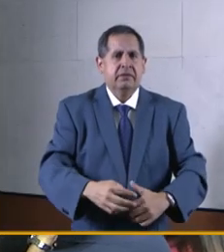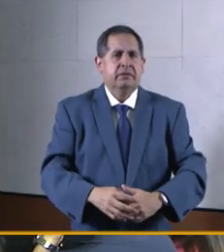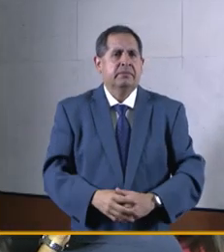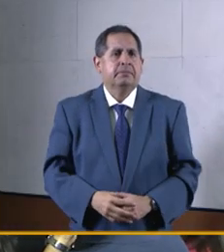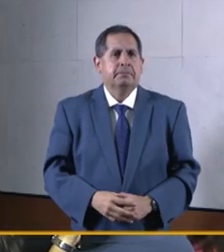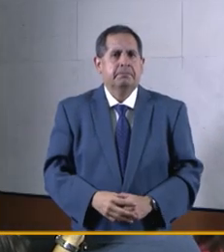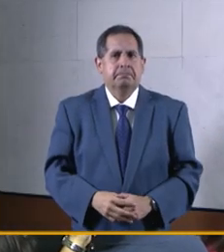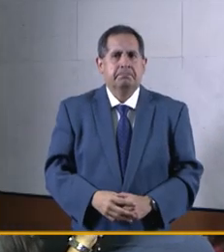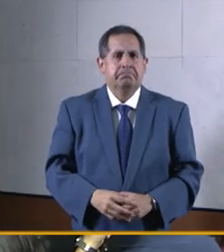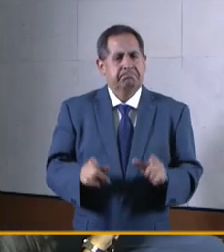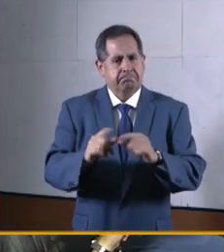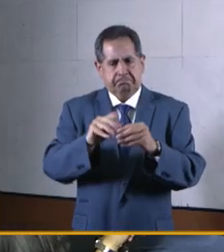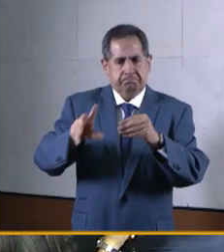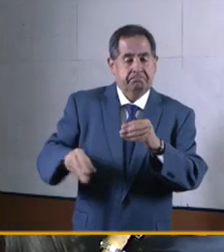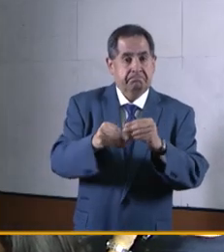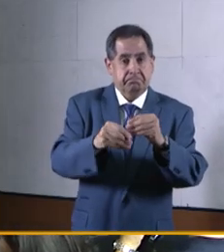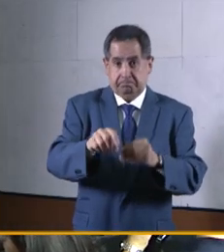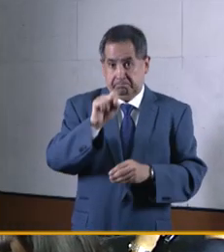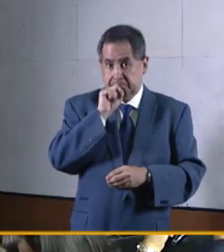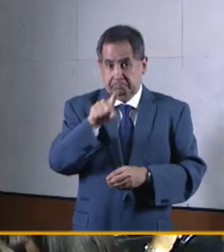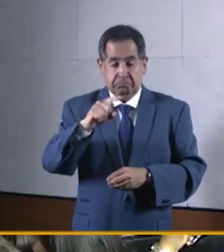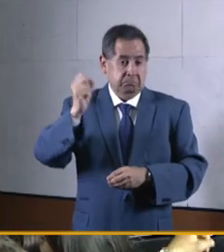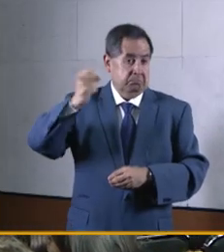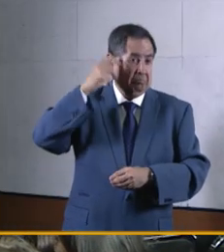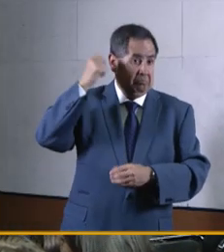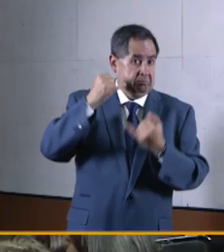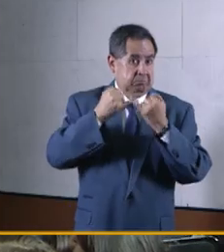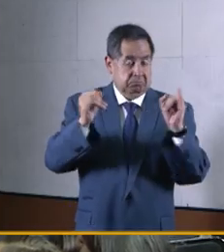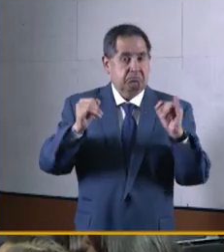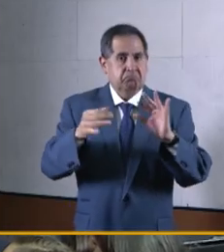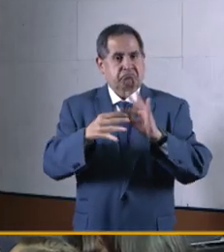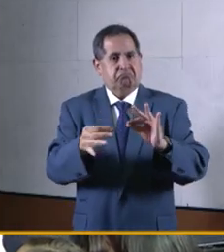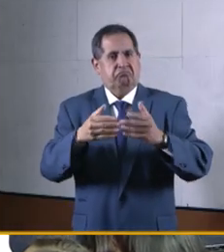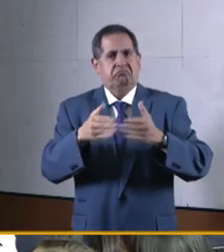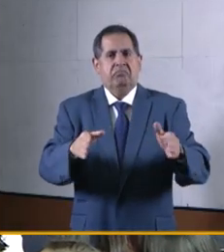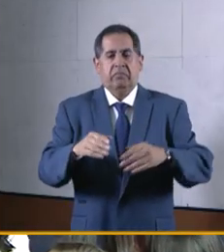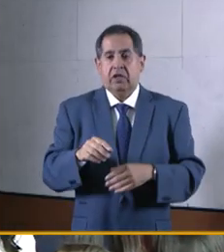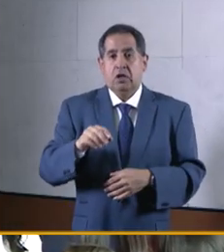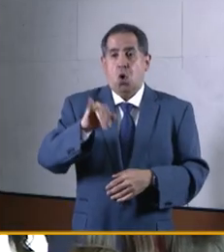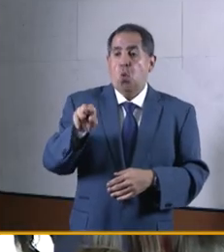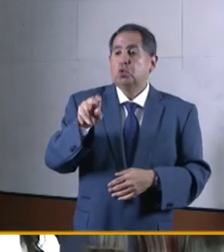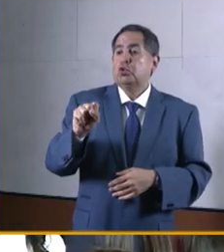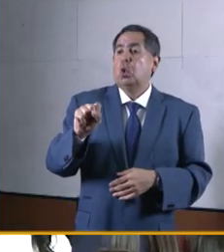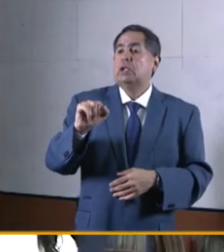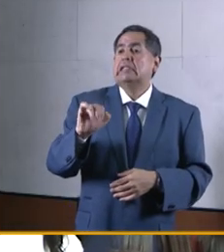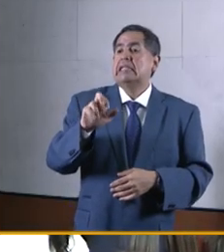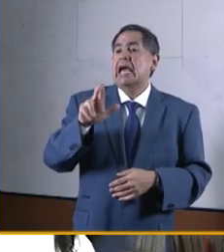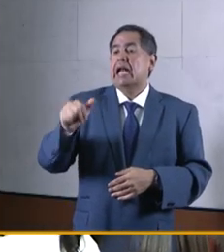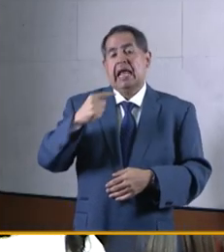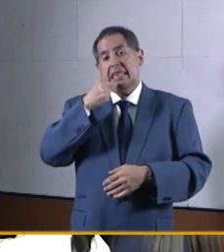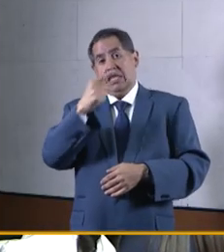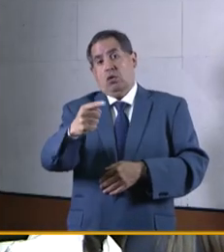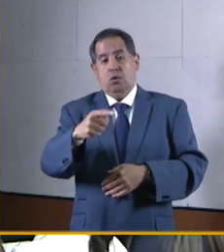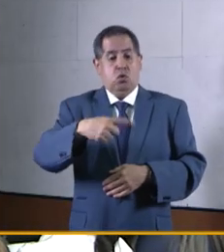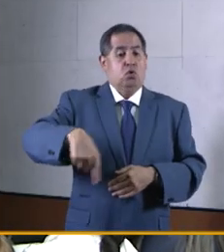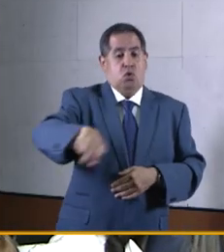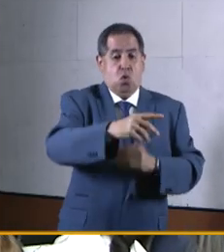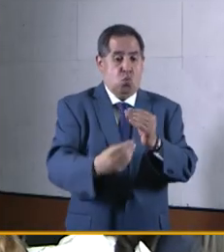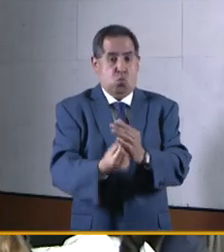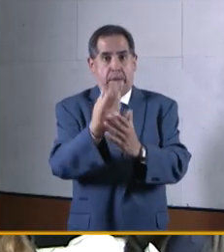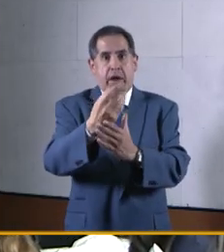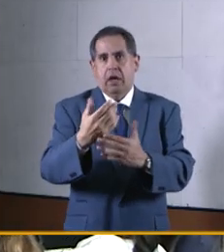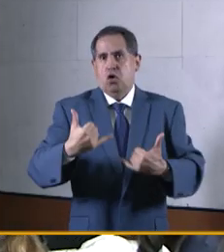agregaré que en el mismo discurso premonitorio sierra advirtió a los integrantes de la nueva universidad